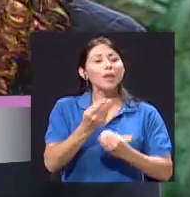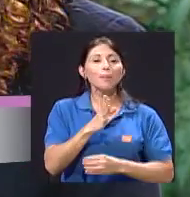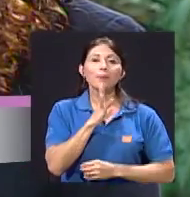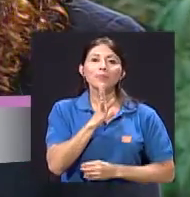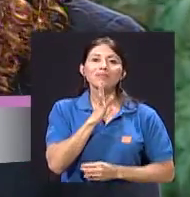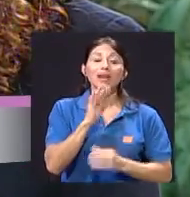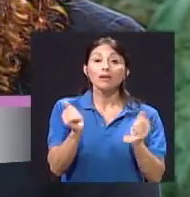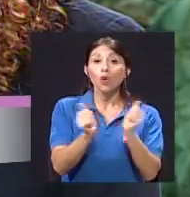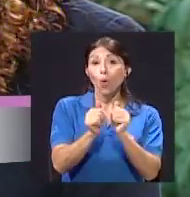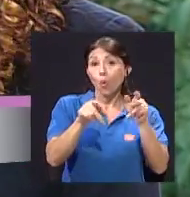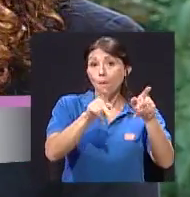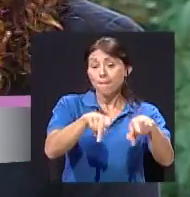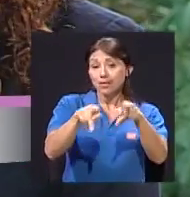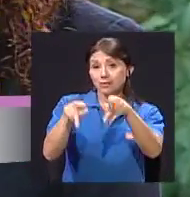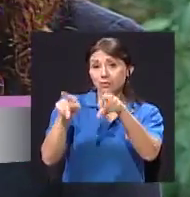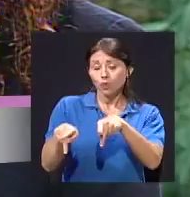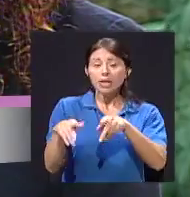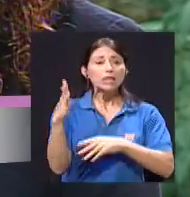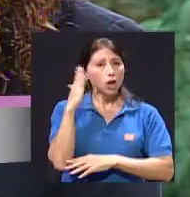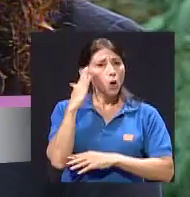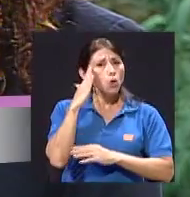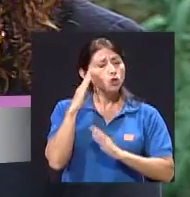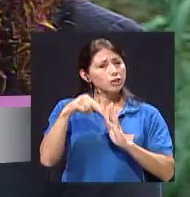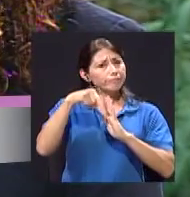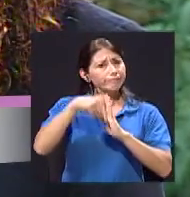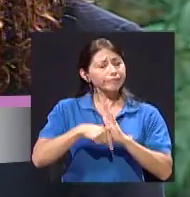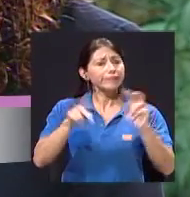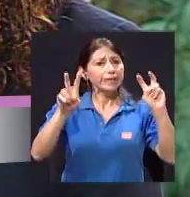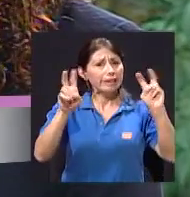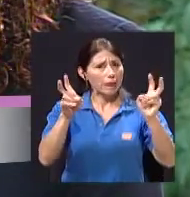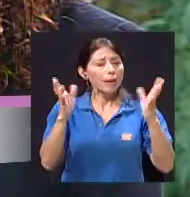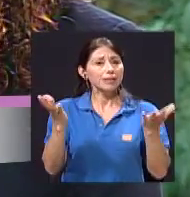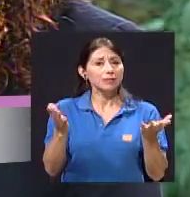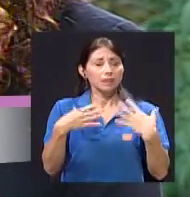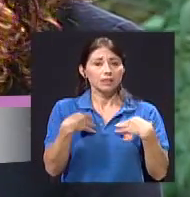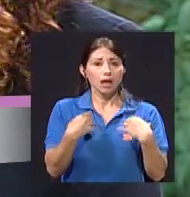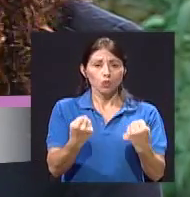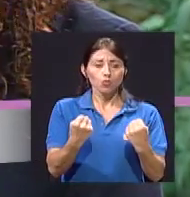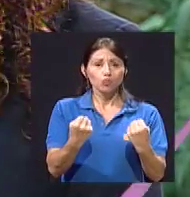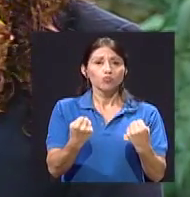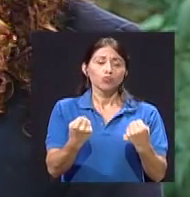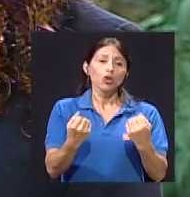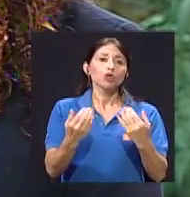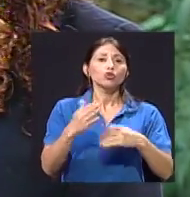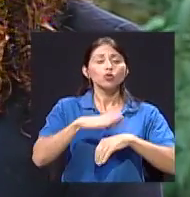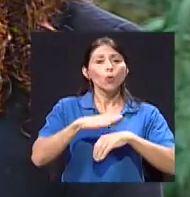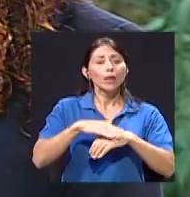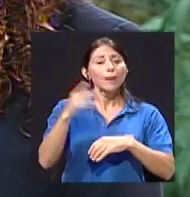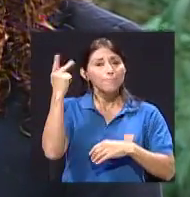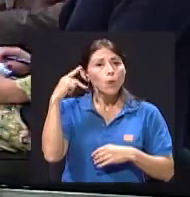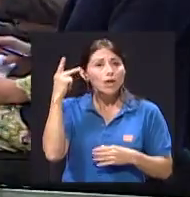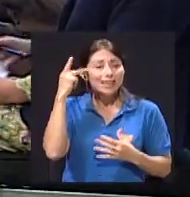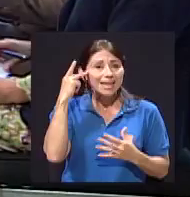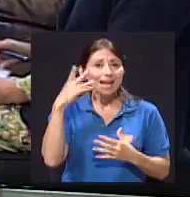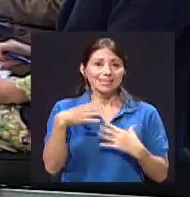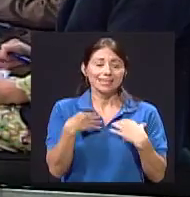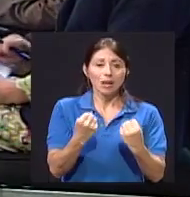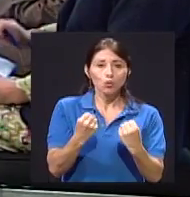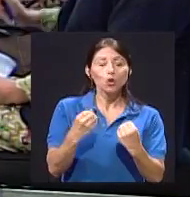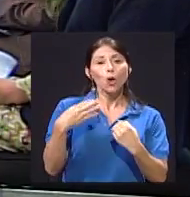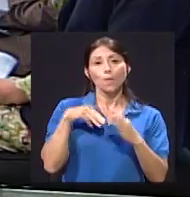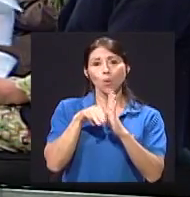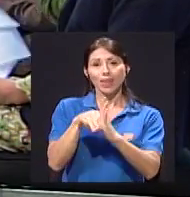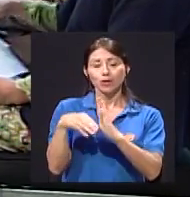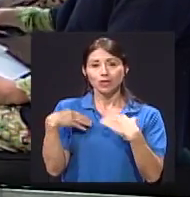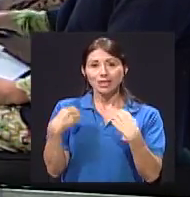con personas que conocen un poco de temas, bastante del tema de salud, sobre políticas y modelos en salud. Y es que precisamente